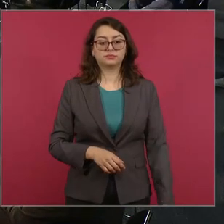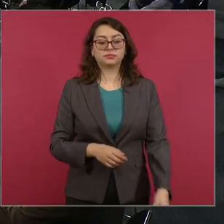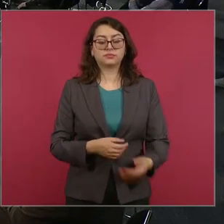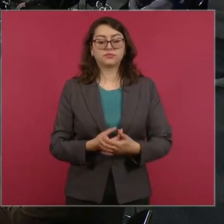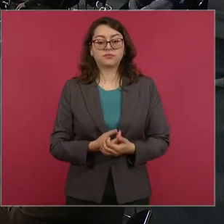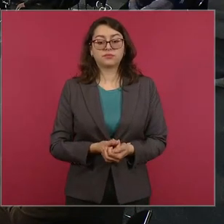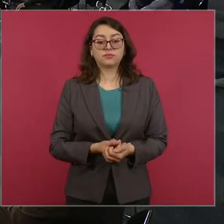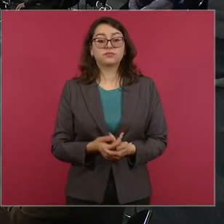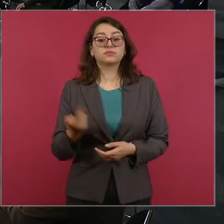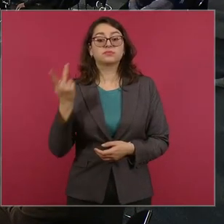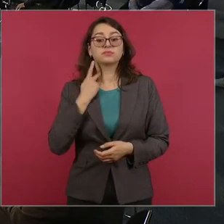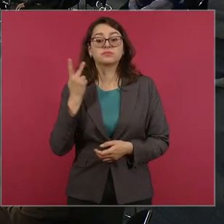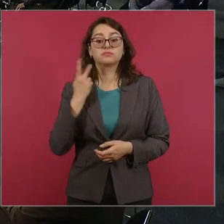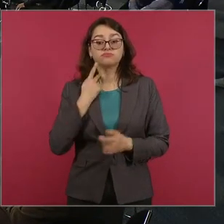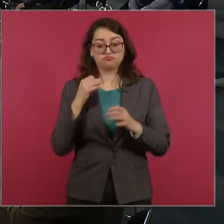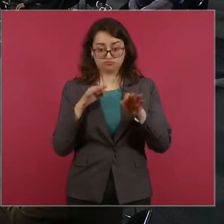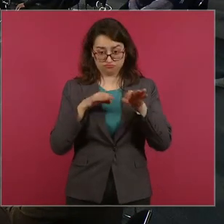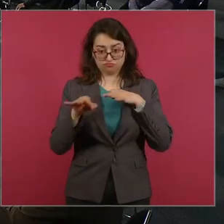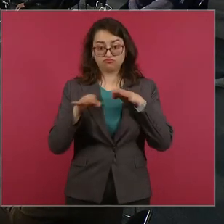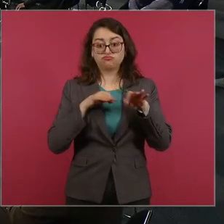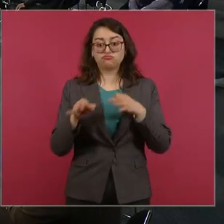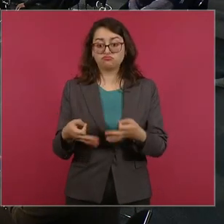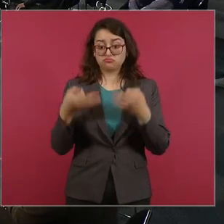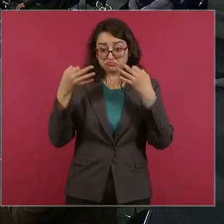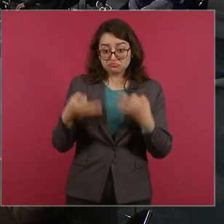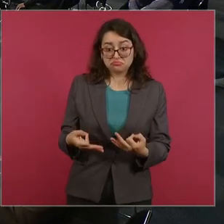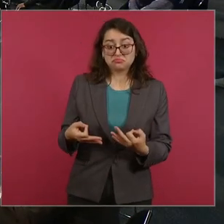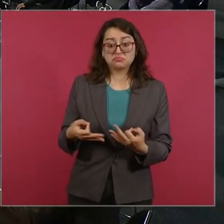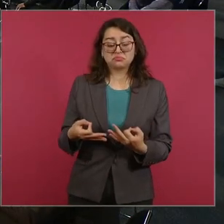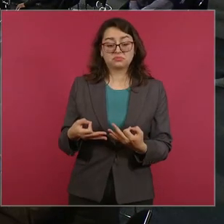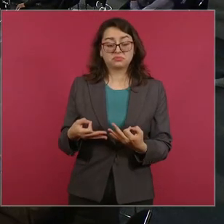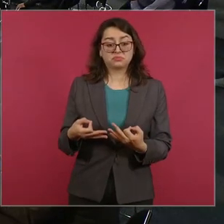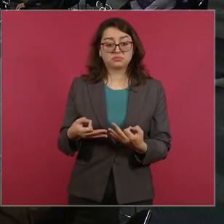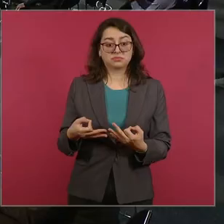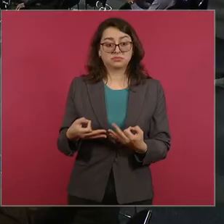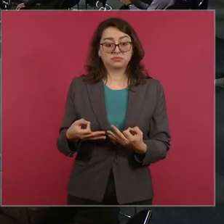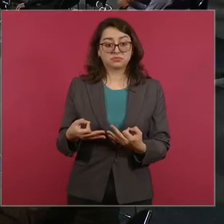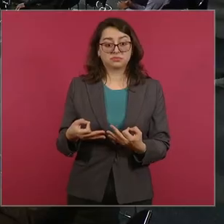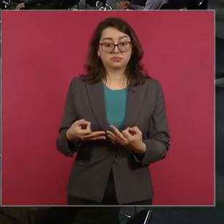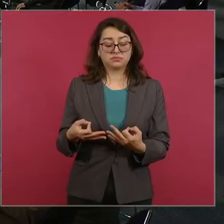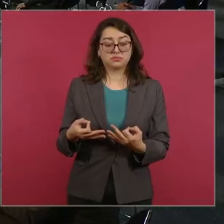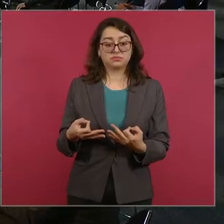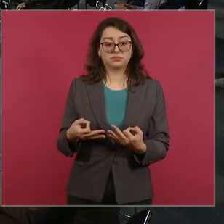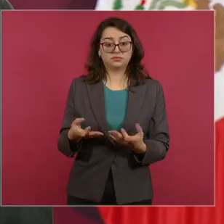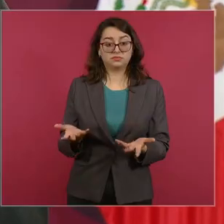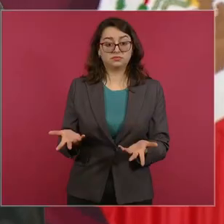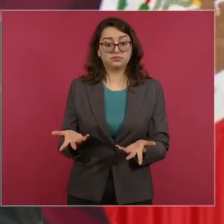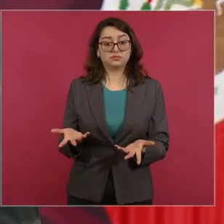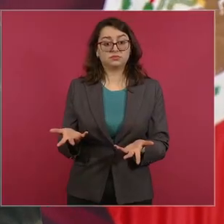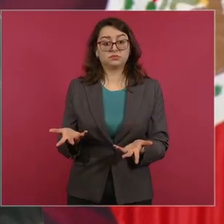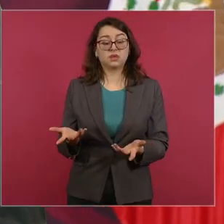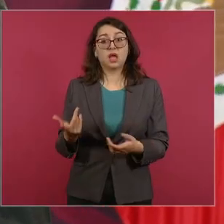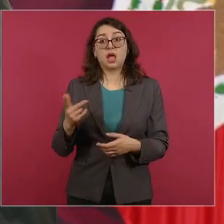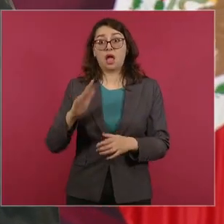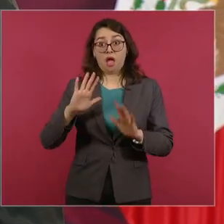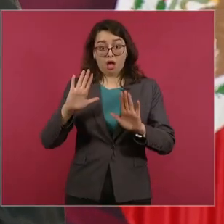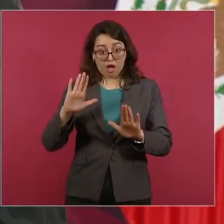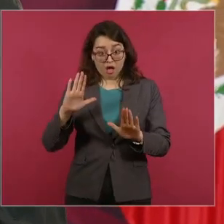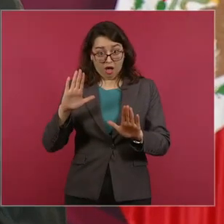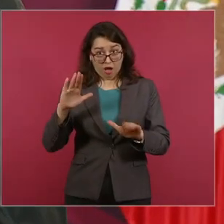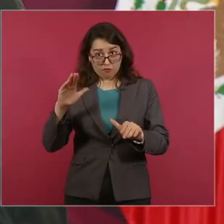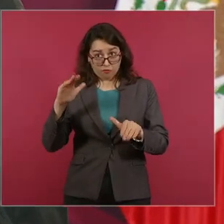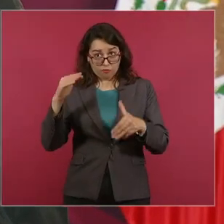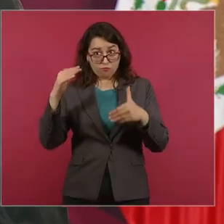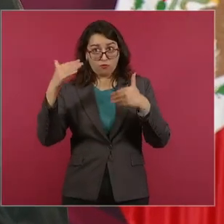un noble oficio yo le diría que para ser un buen diplomático se necesita